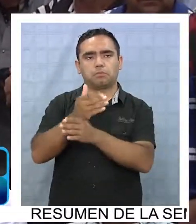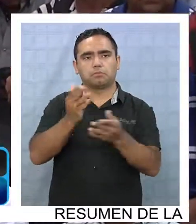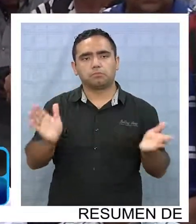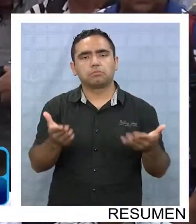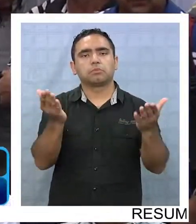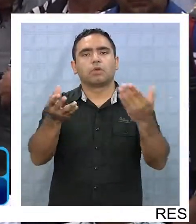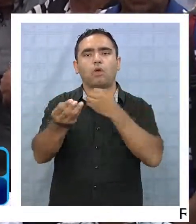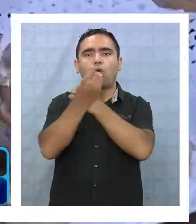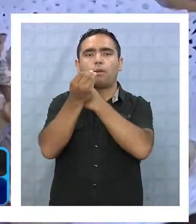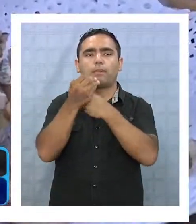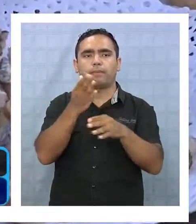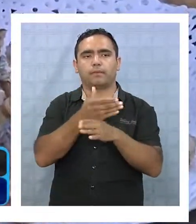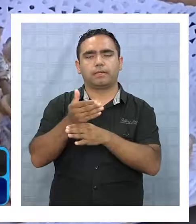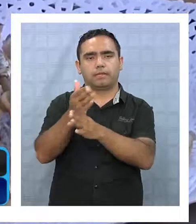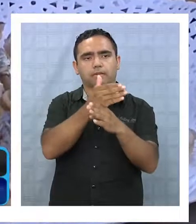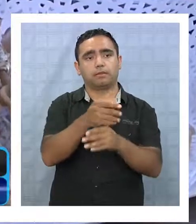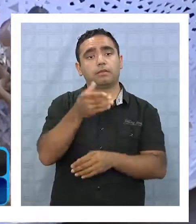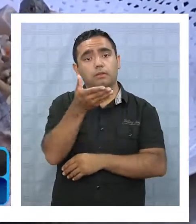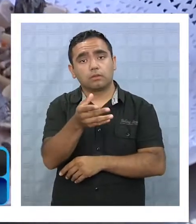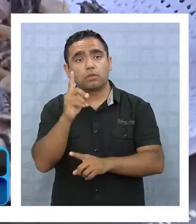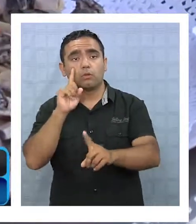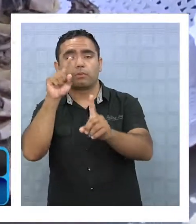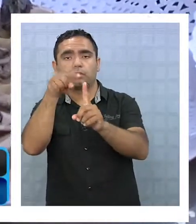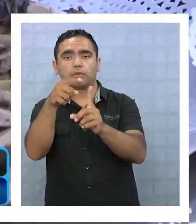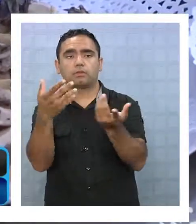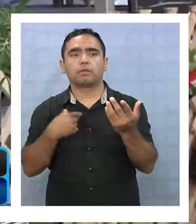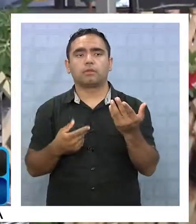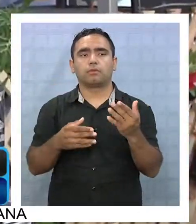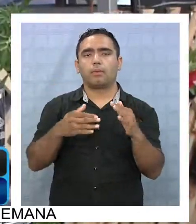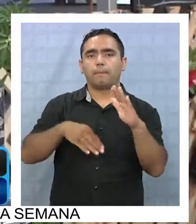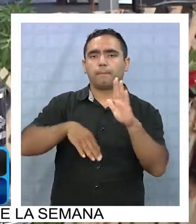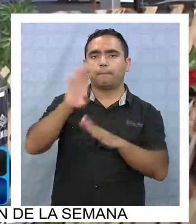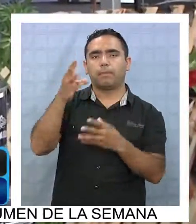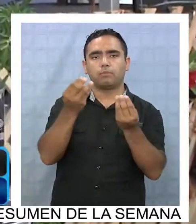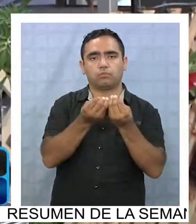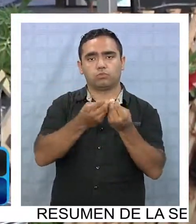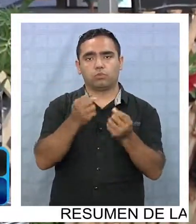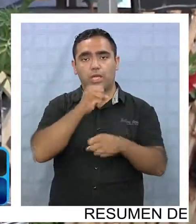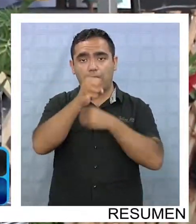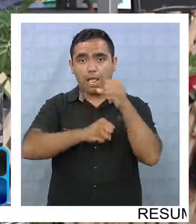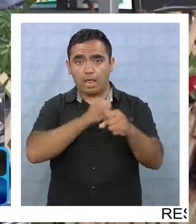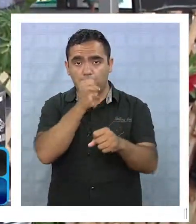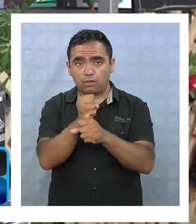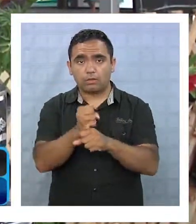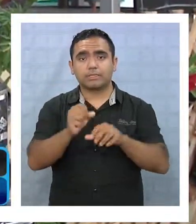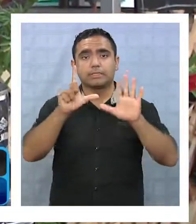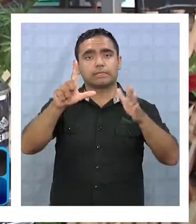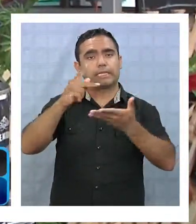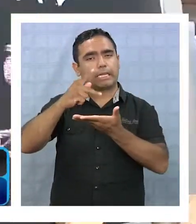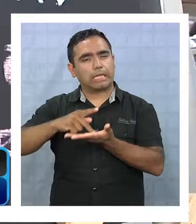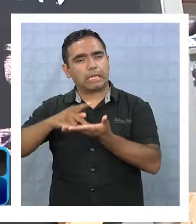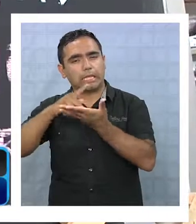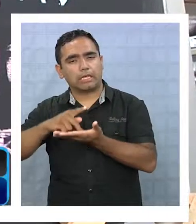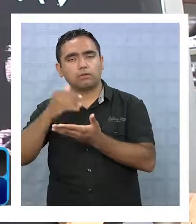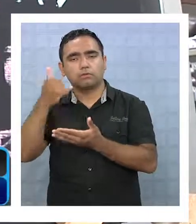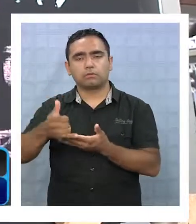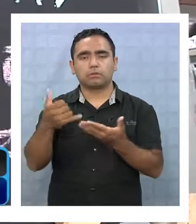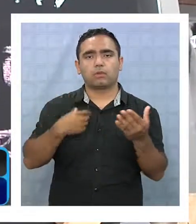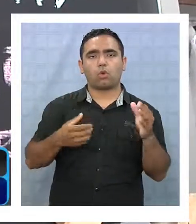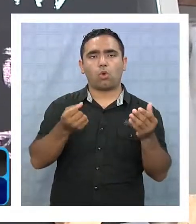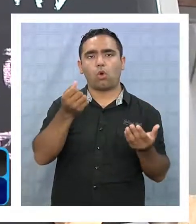consumo de pescado. Esto con el objetivo de superar el consumo anual, que en Chile alcanza a los 7 kilos per cápita, contra